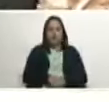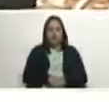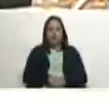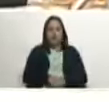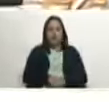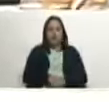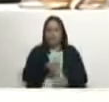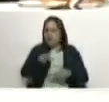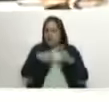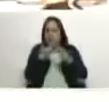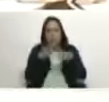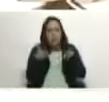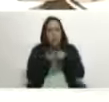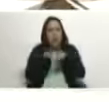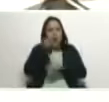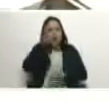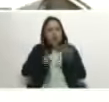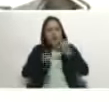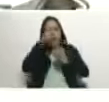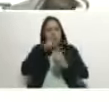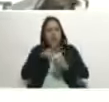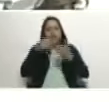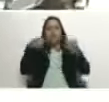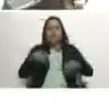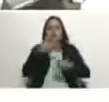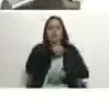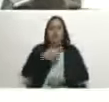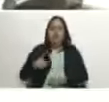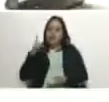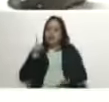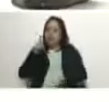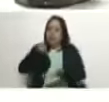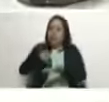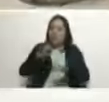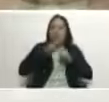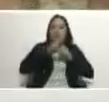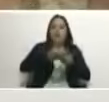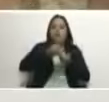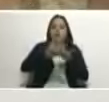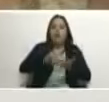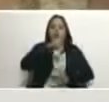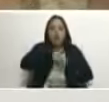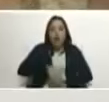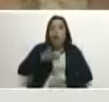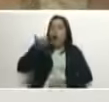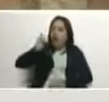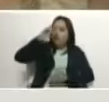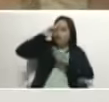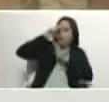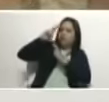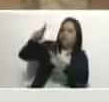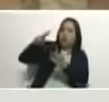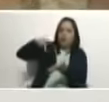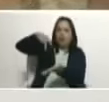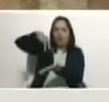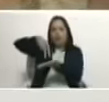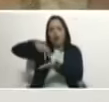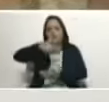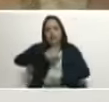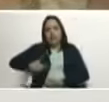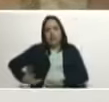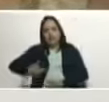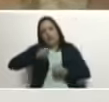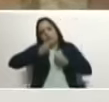años algo parecido. Siempre los presidentes asistían y se respetaba la presencia del